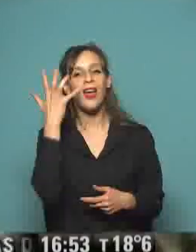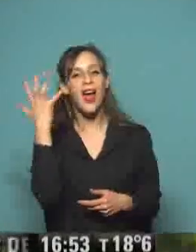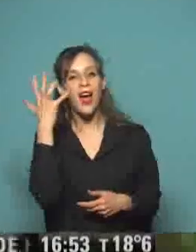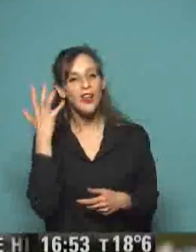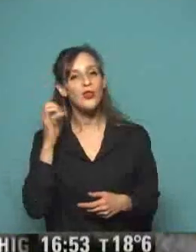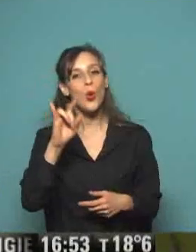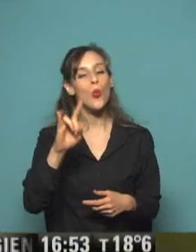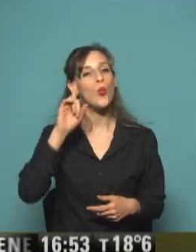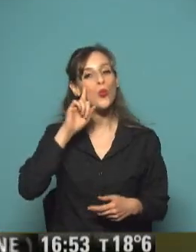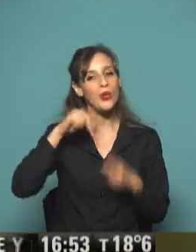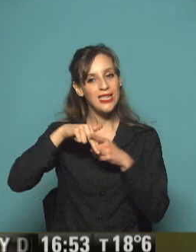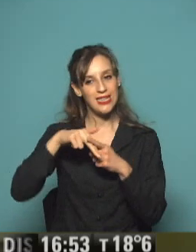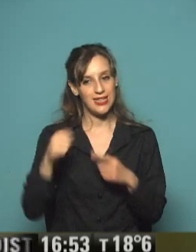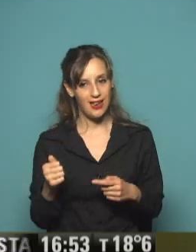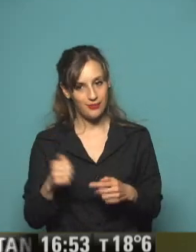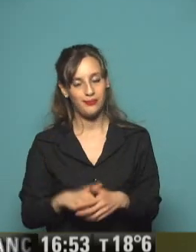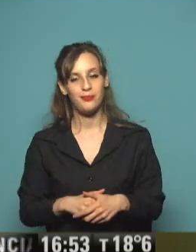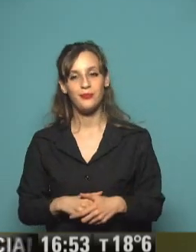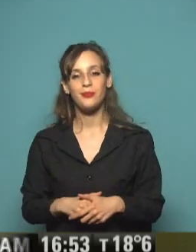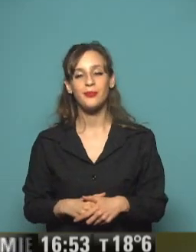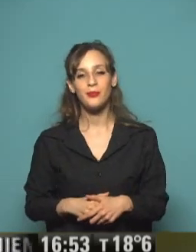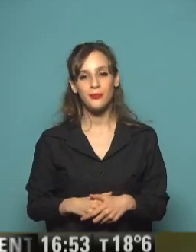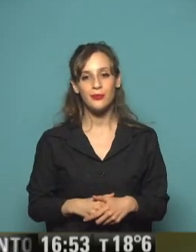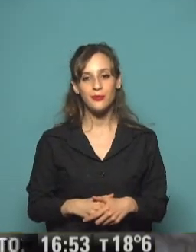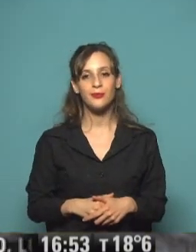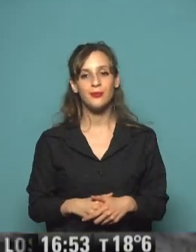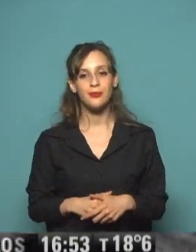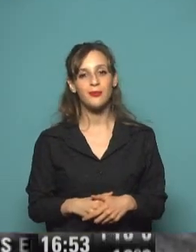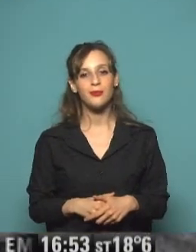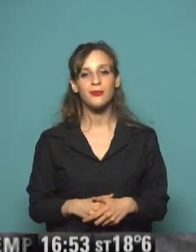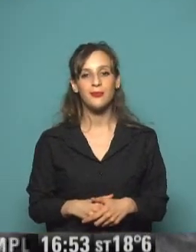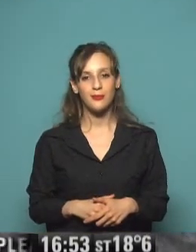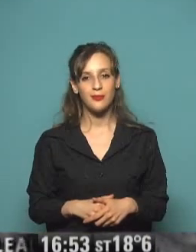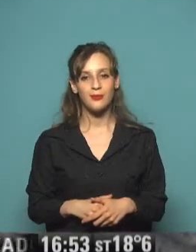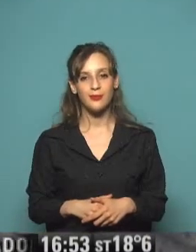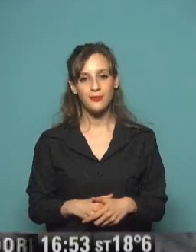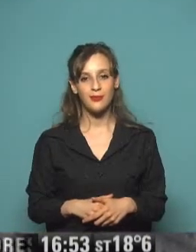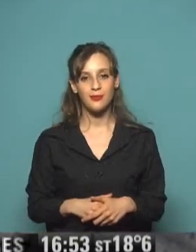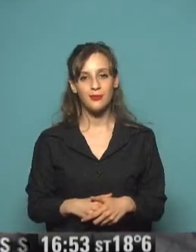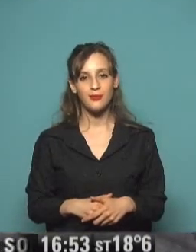Winnia, miau, miau, miau, miau, miau.